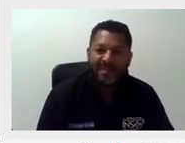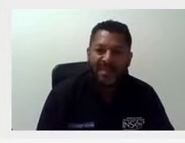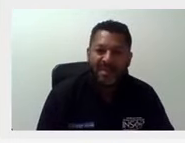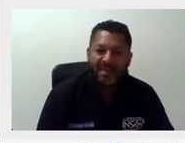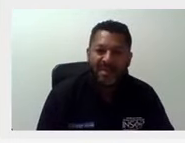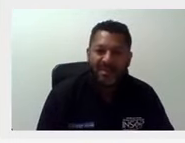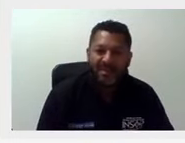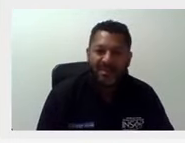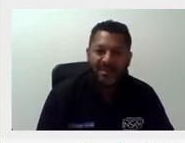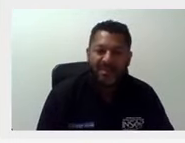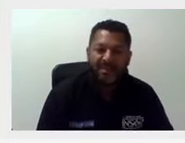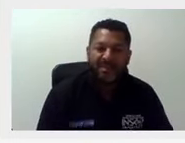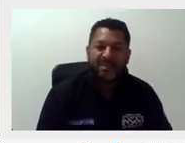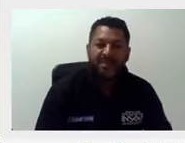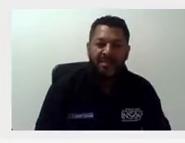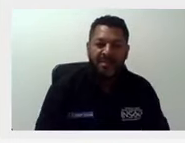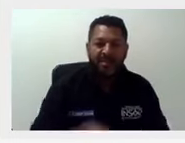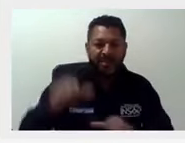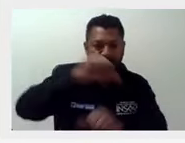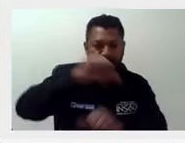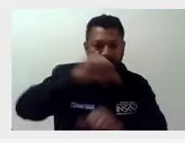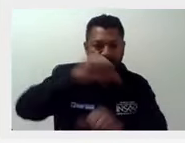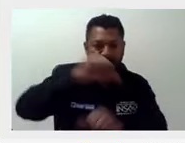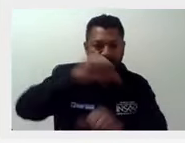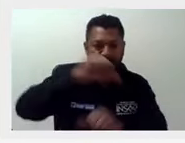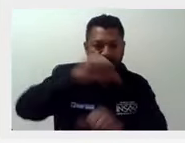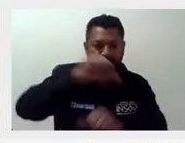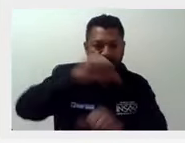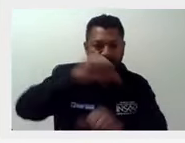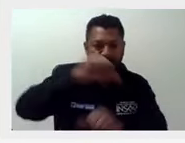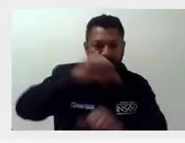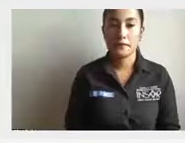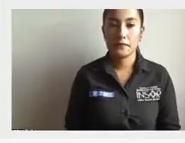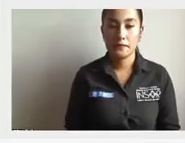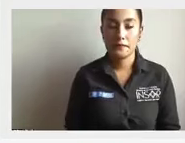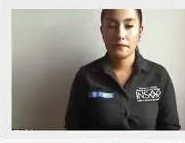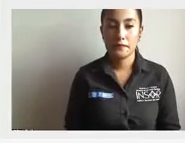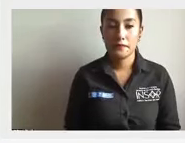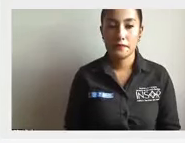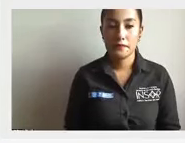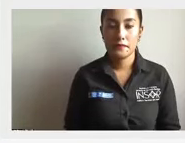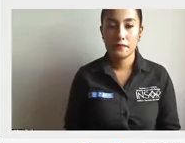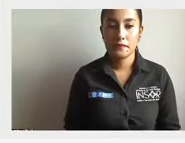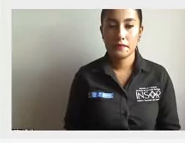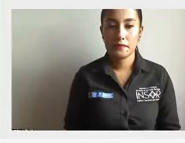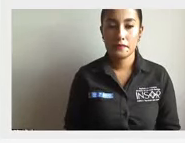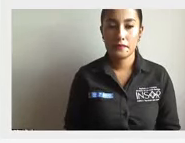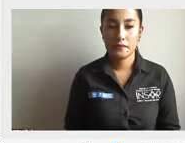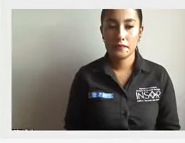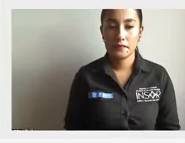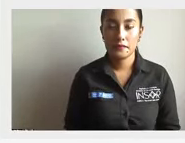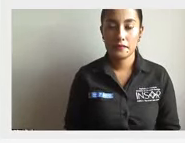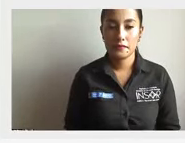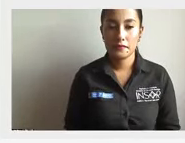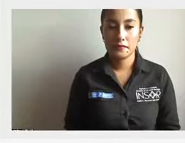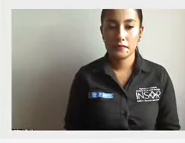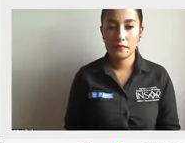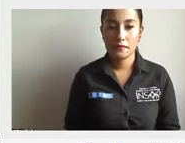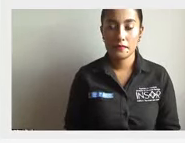que tú estás mencionando de que es muy importante conocer y es una oportunidad en este momento que tienen las familias y los establecimientos educativos conocer